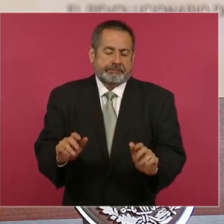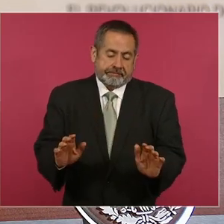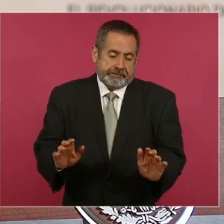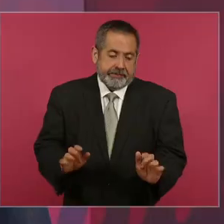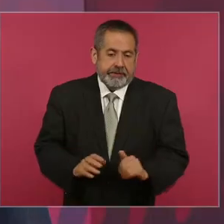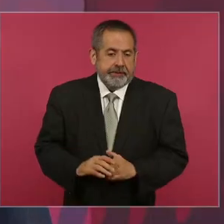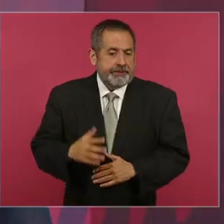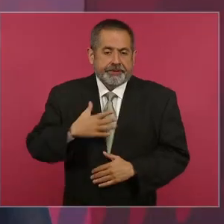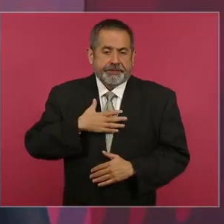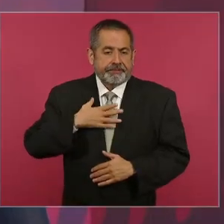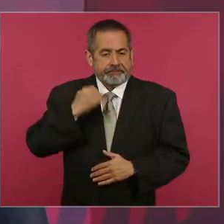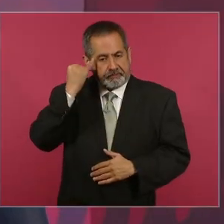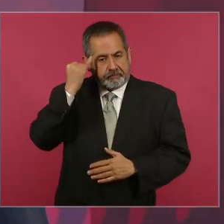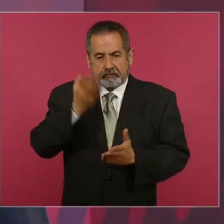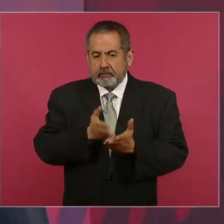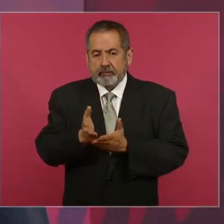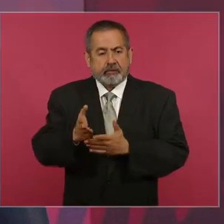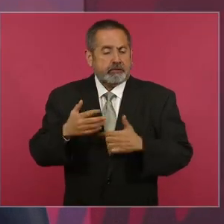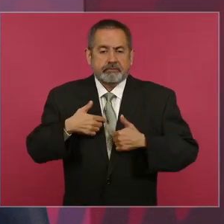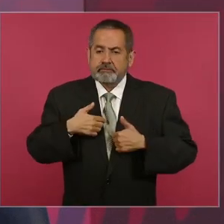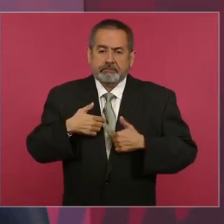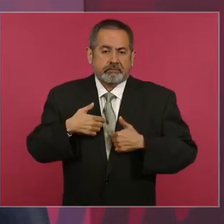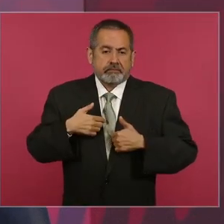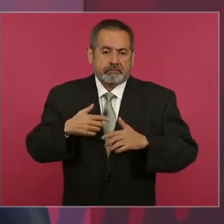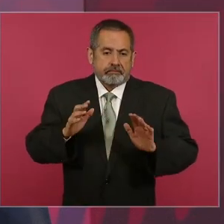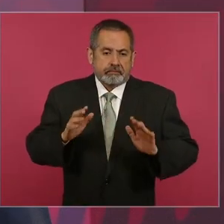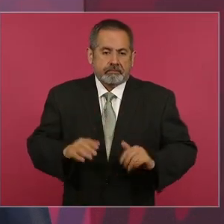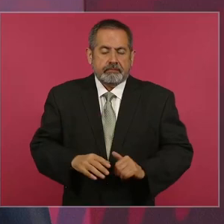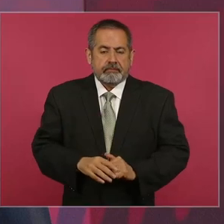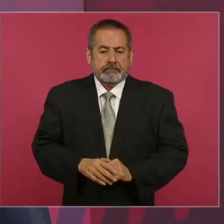y esa es nuestra postura.